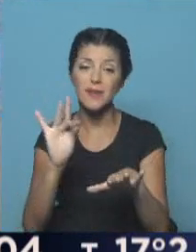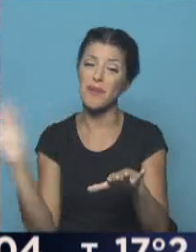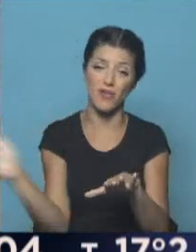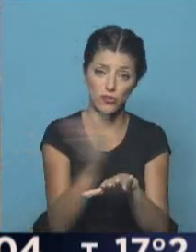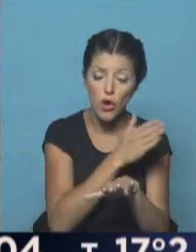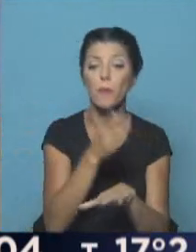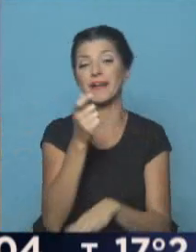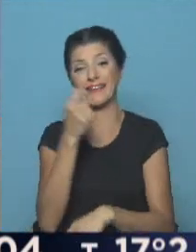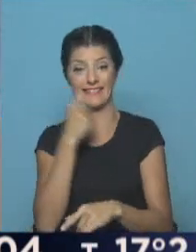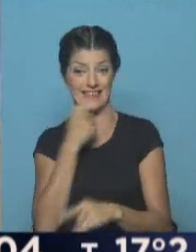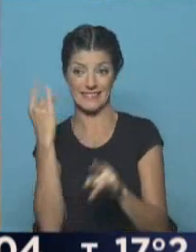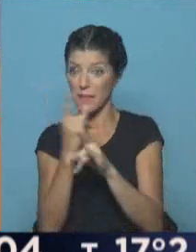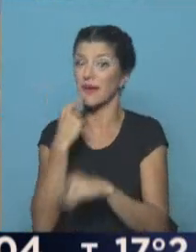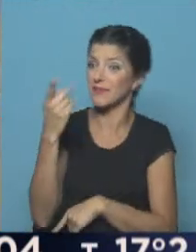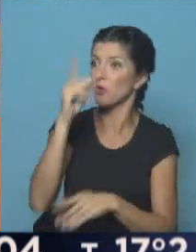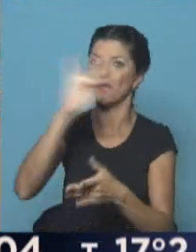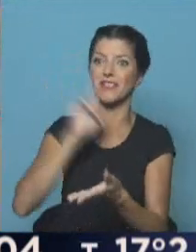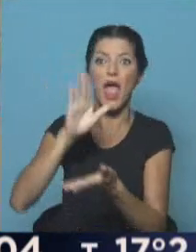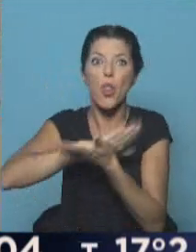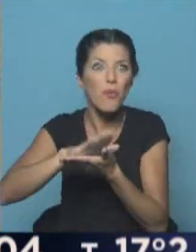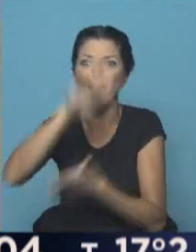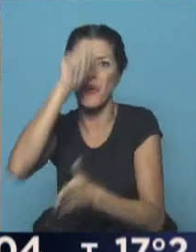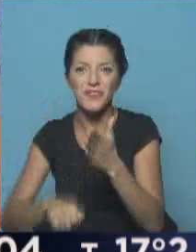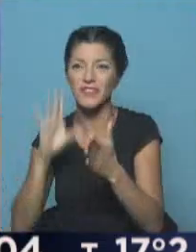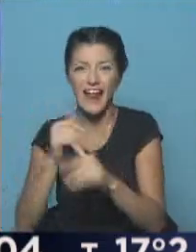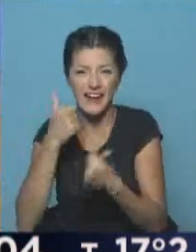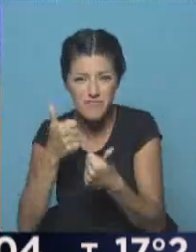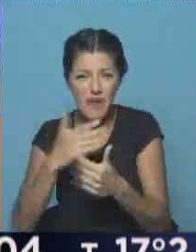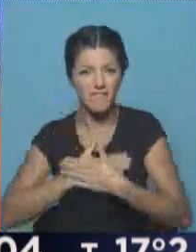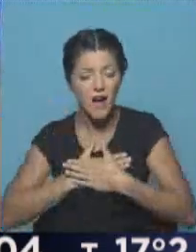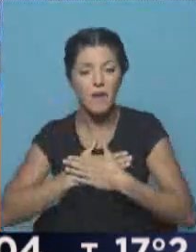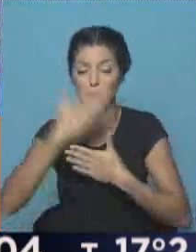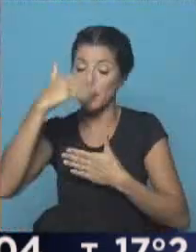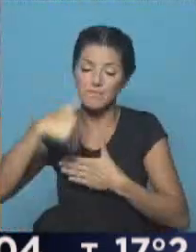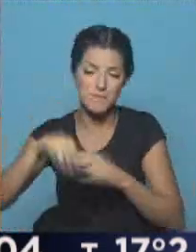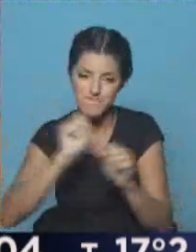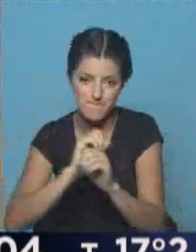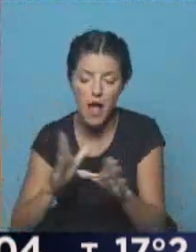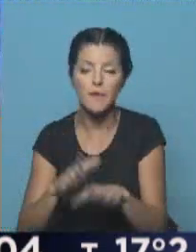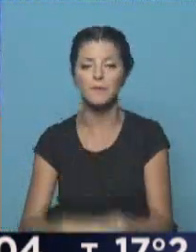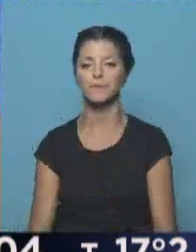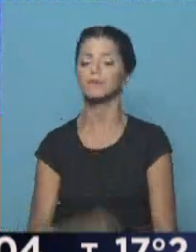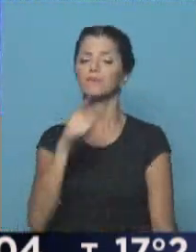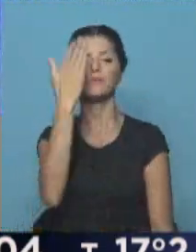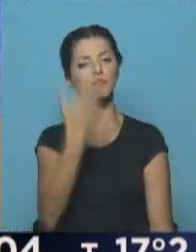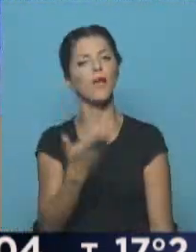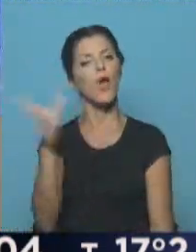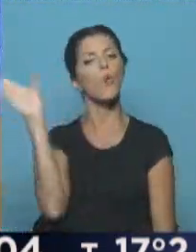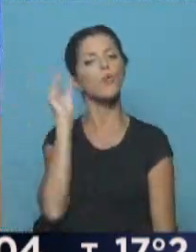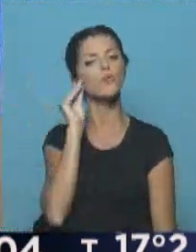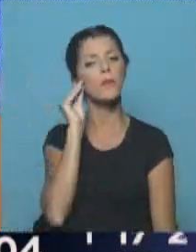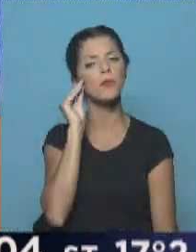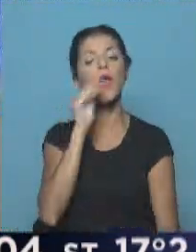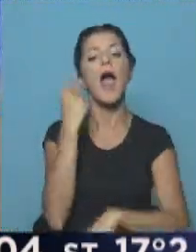cuando uno anuncia la contratación de un técnico, pero hoy es un momento difícil, sobre todo para todas las personas que... Tiempo de las palabras del hombre de las